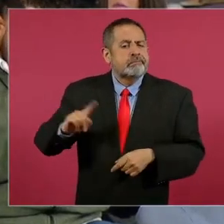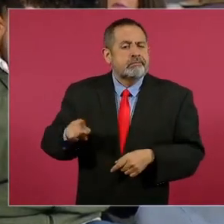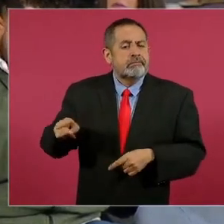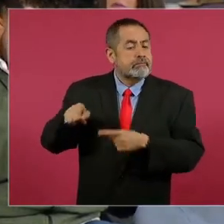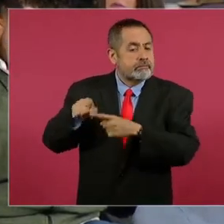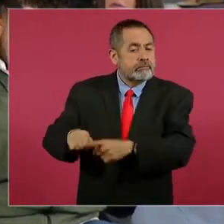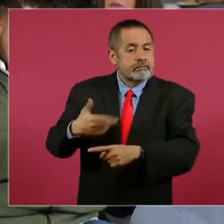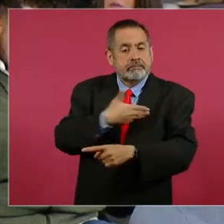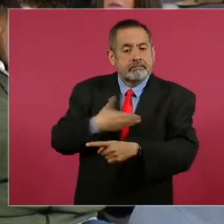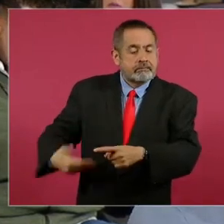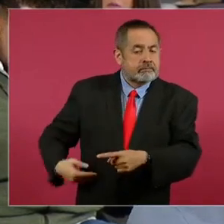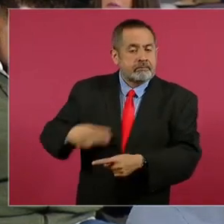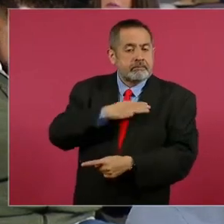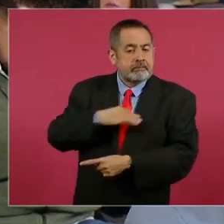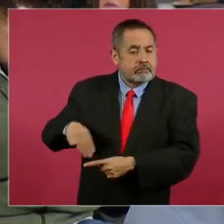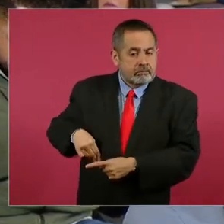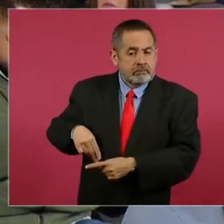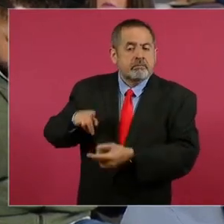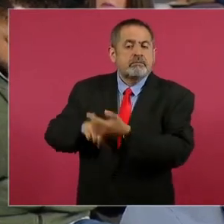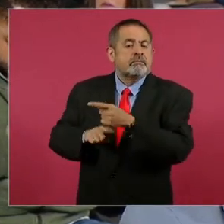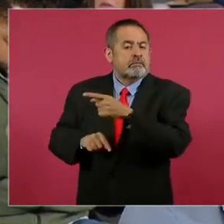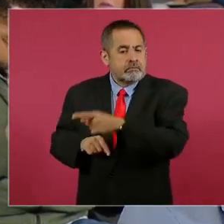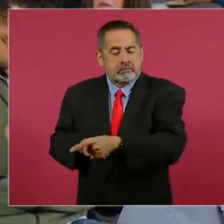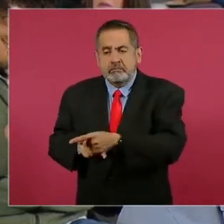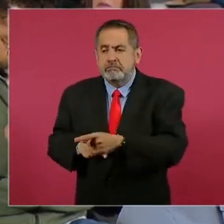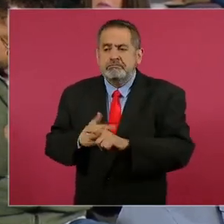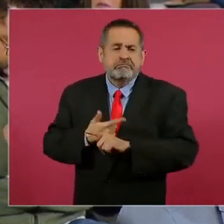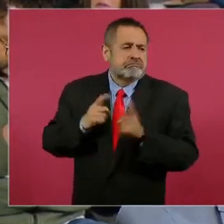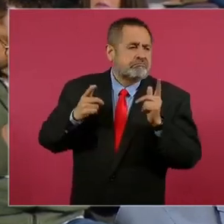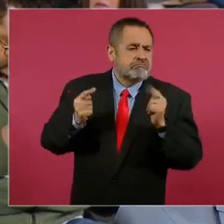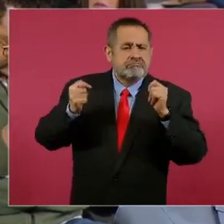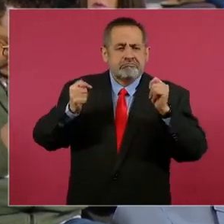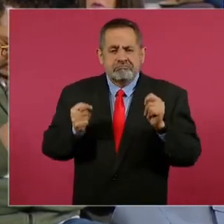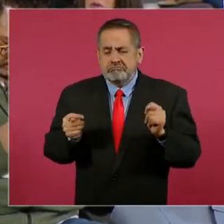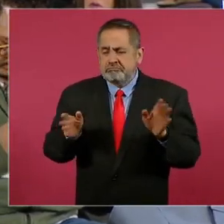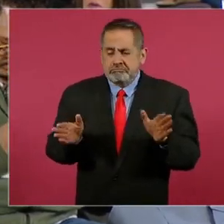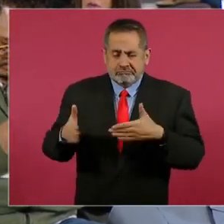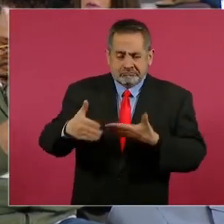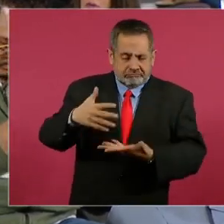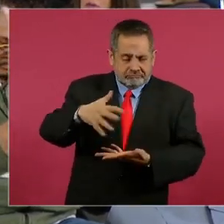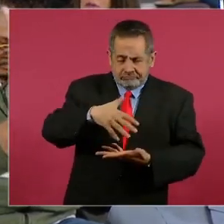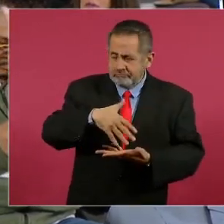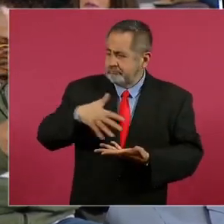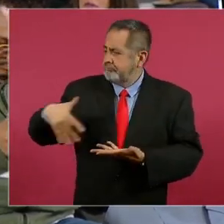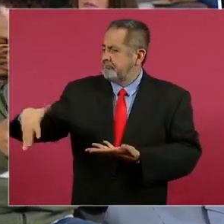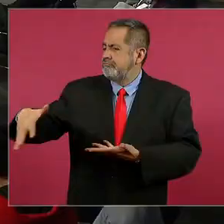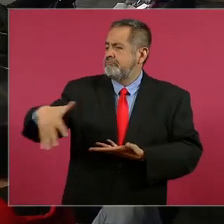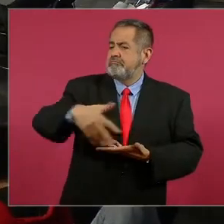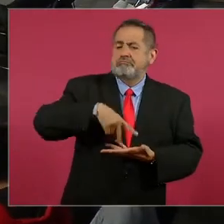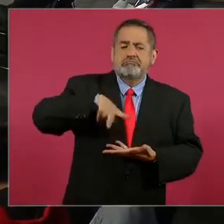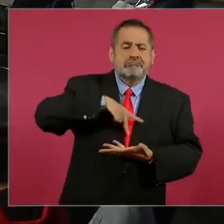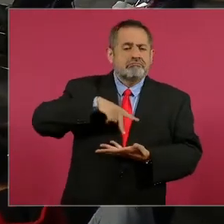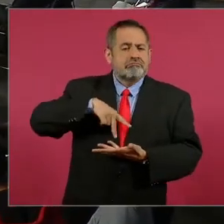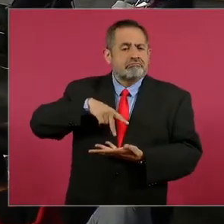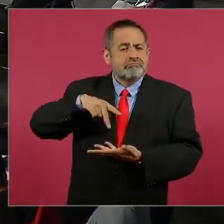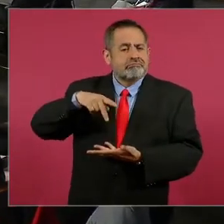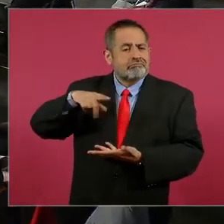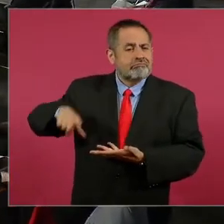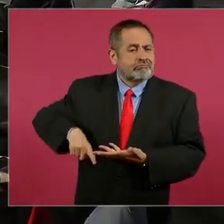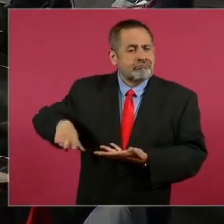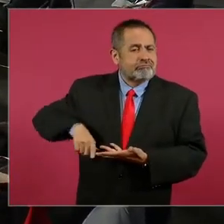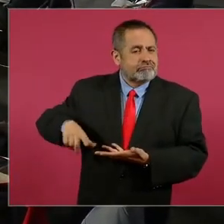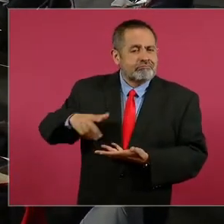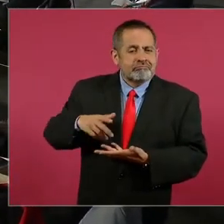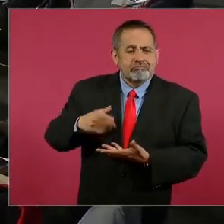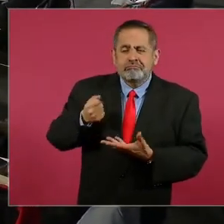presidentes municipales en turno caminan con despensas y dinero del recurso público? Los demócratas de carne